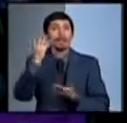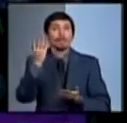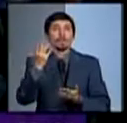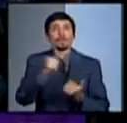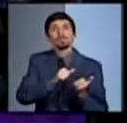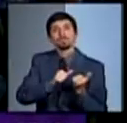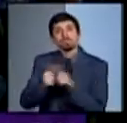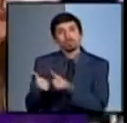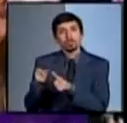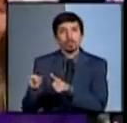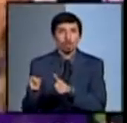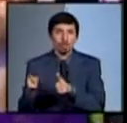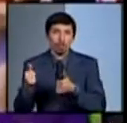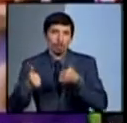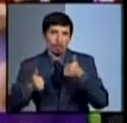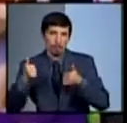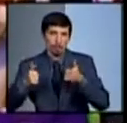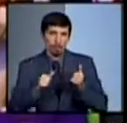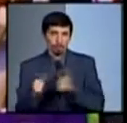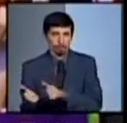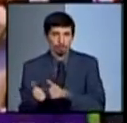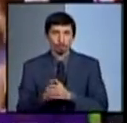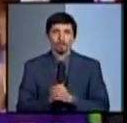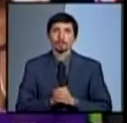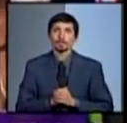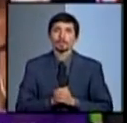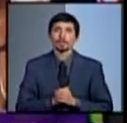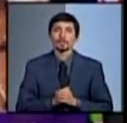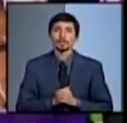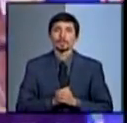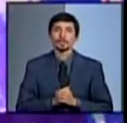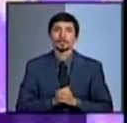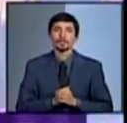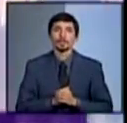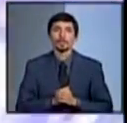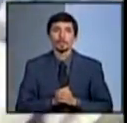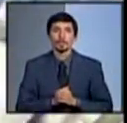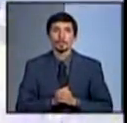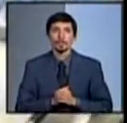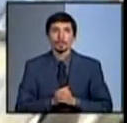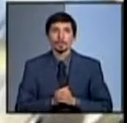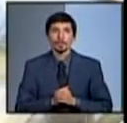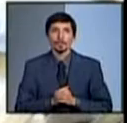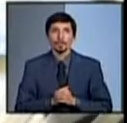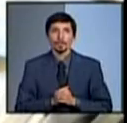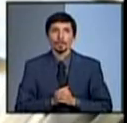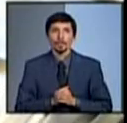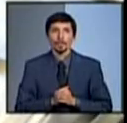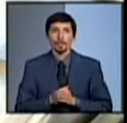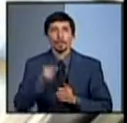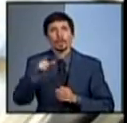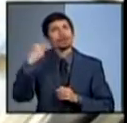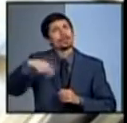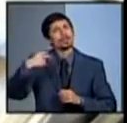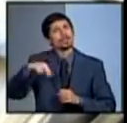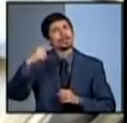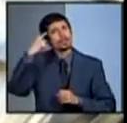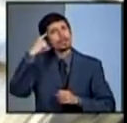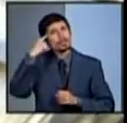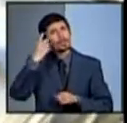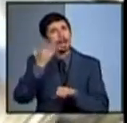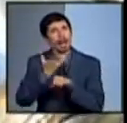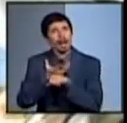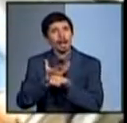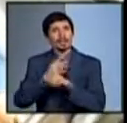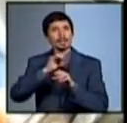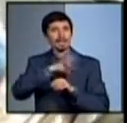venciendo cómodamente a su contendora. ¿Qué dirías tú, Héctor? ¿Sí? Es la noticia que más congrega a